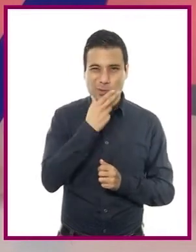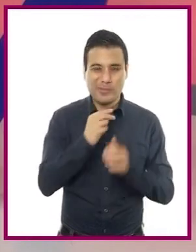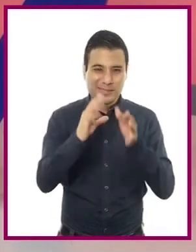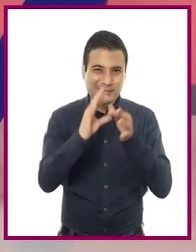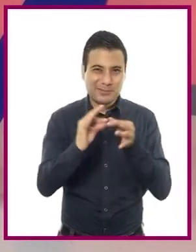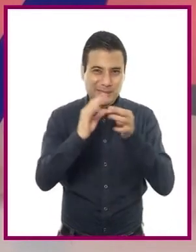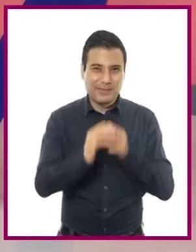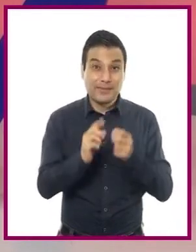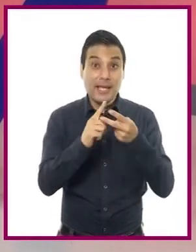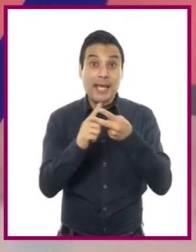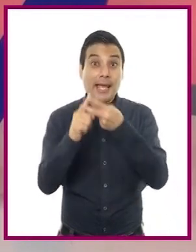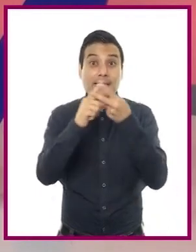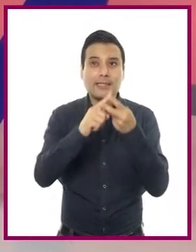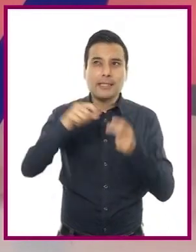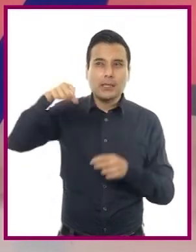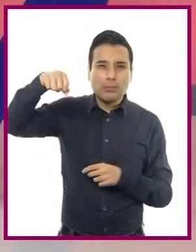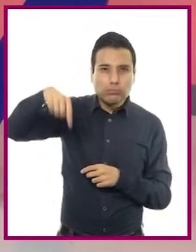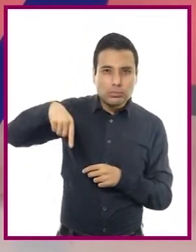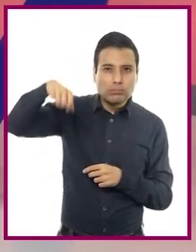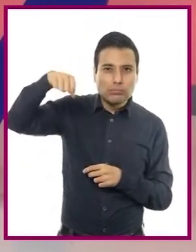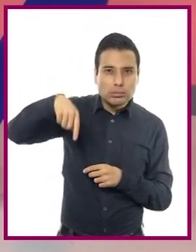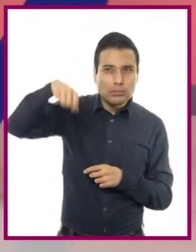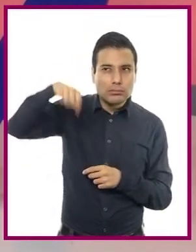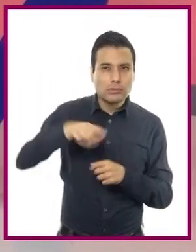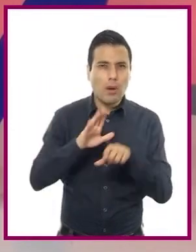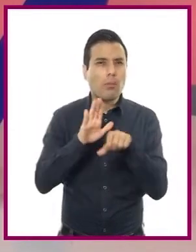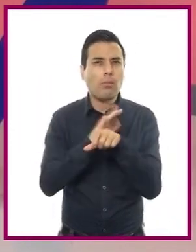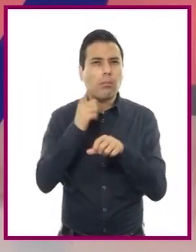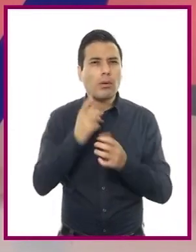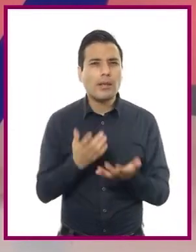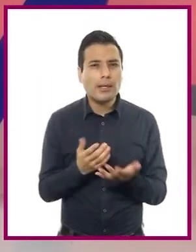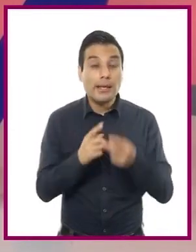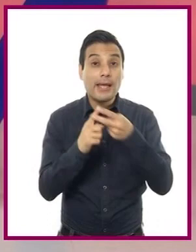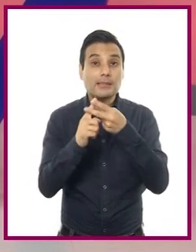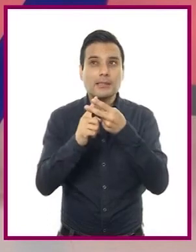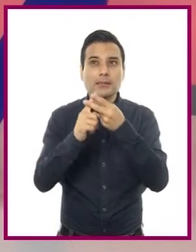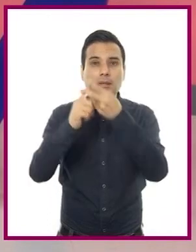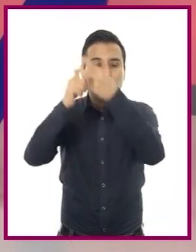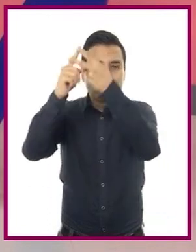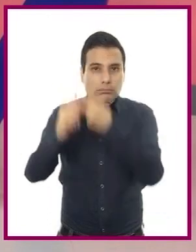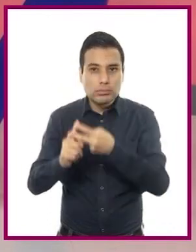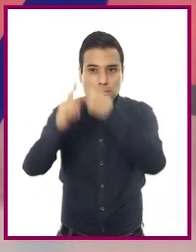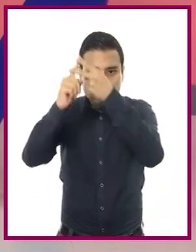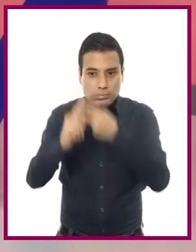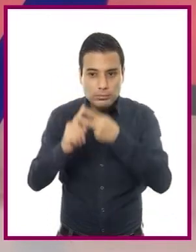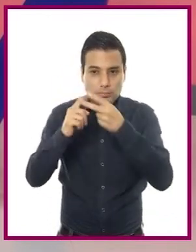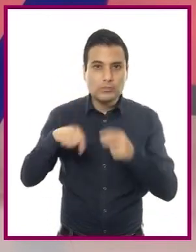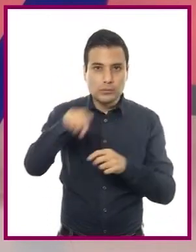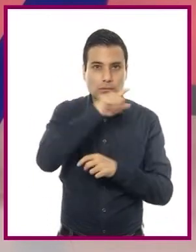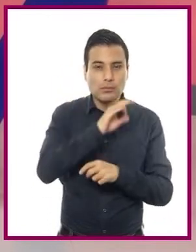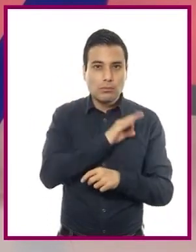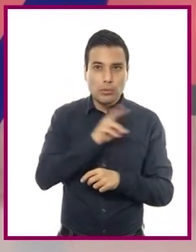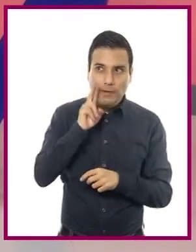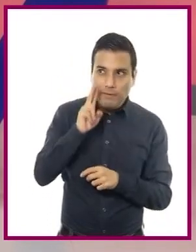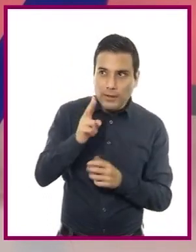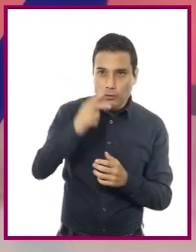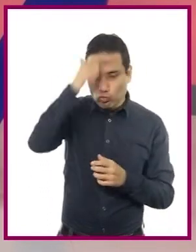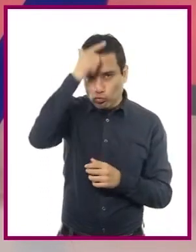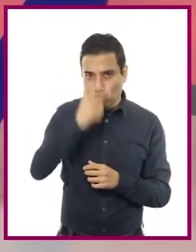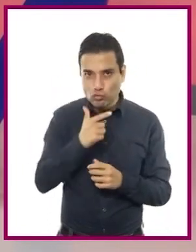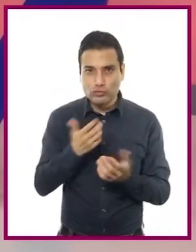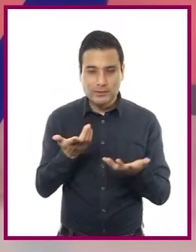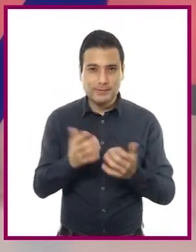gotea estrellas de ruidos inconexos, porque las estrellas se hacen visibles con la oscuridad y los sonidos se